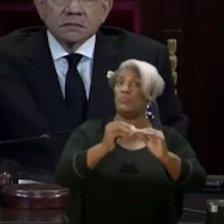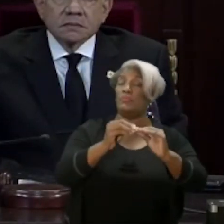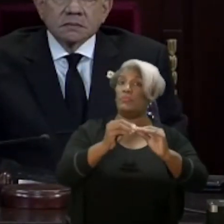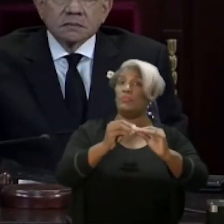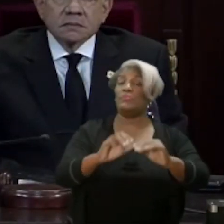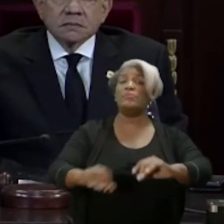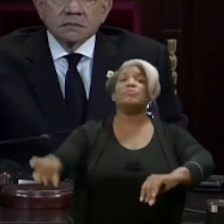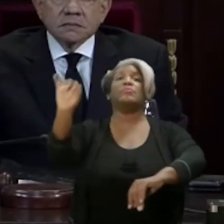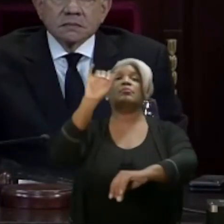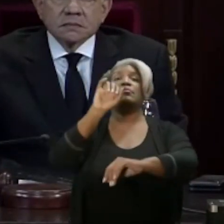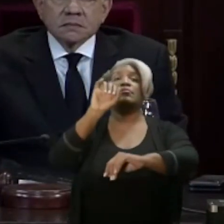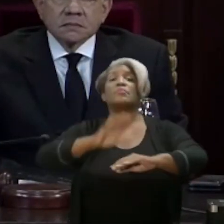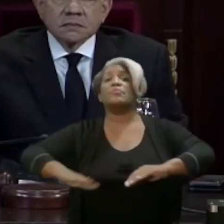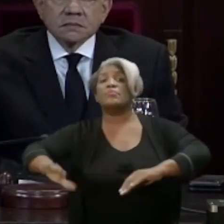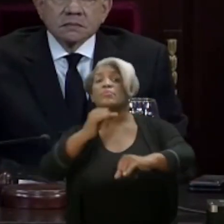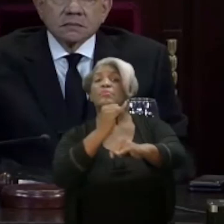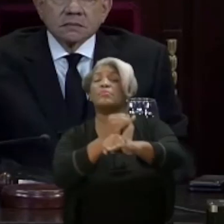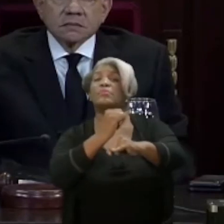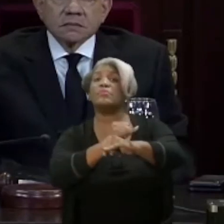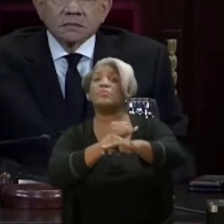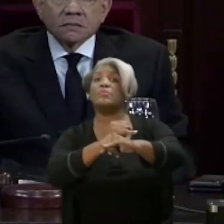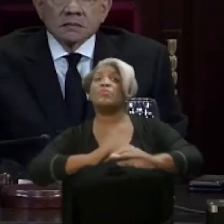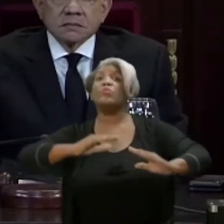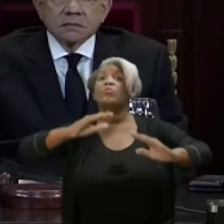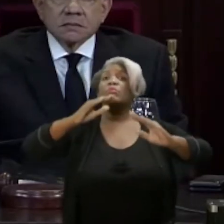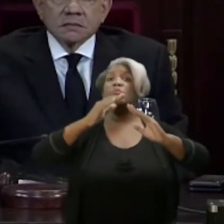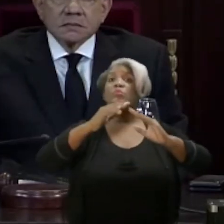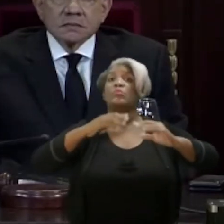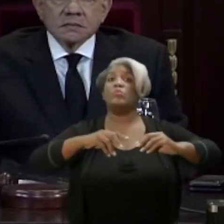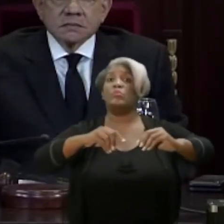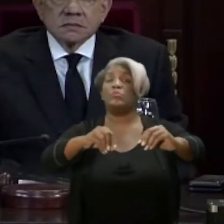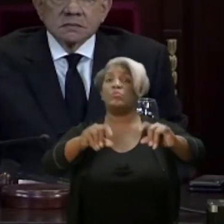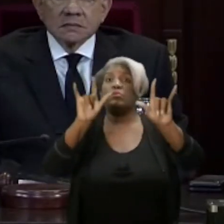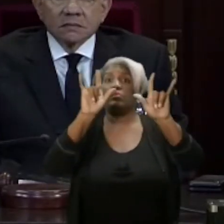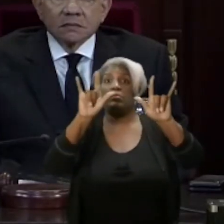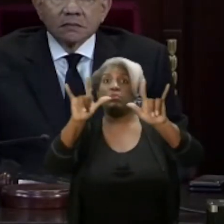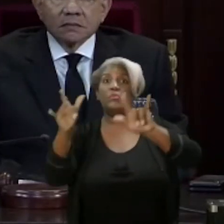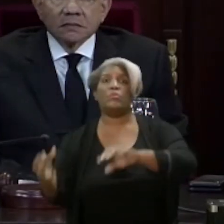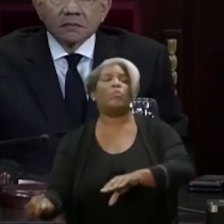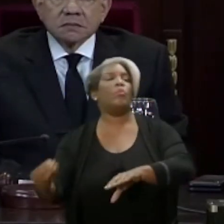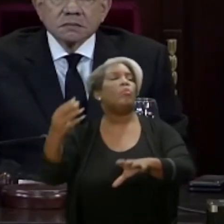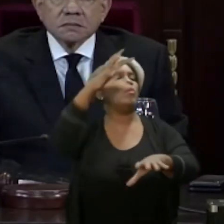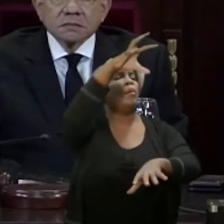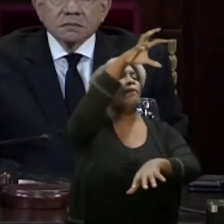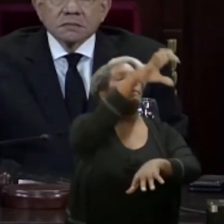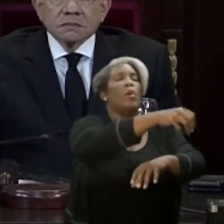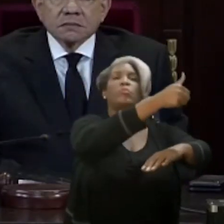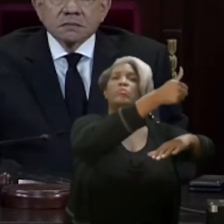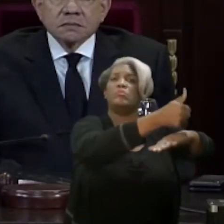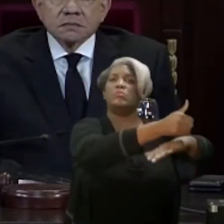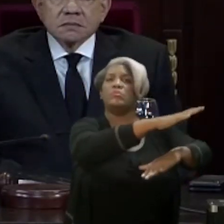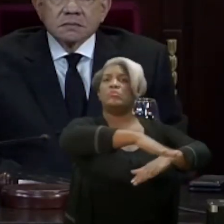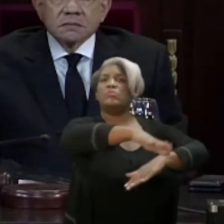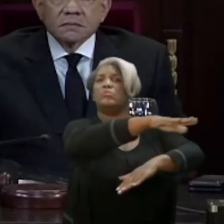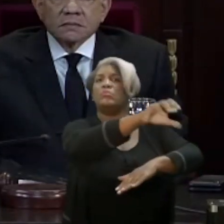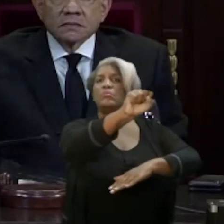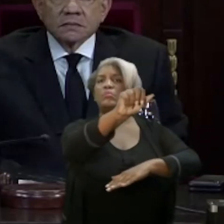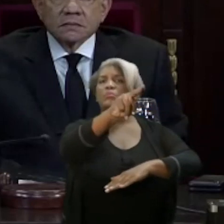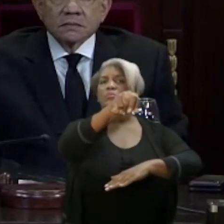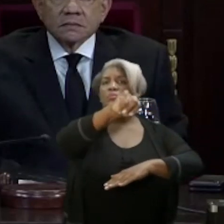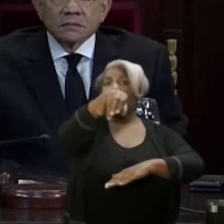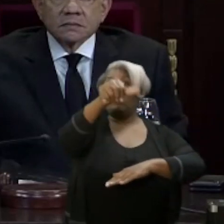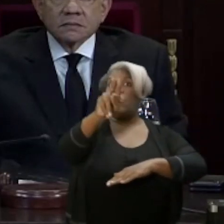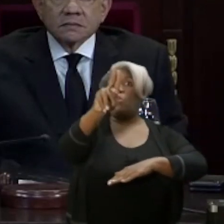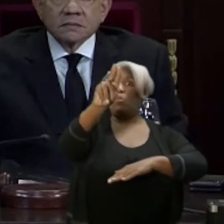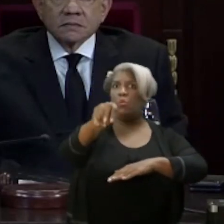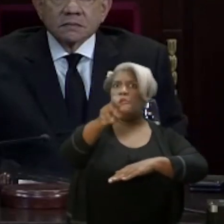del Instituto Superior de Agricultura de Santiago en el municipio de Boichío, San Juan de la Maguana, que será un centro para la